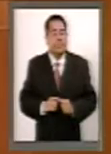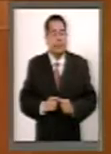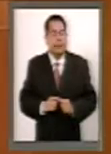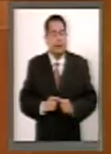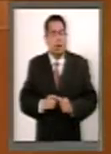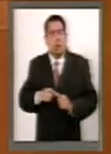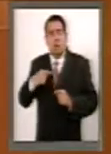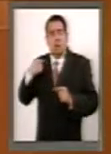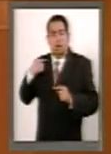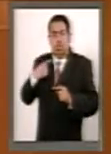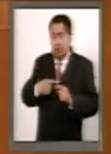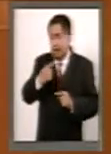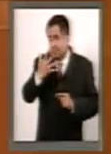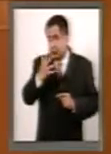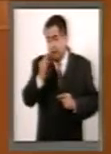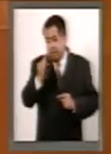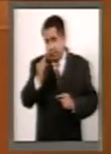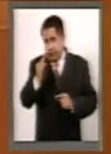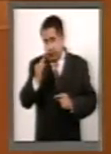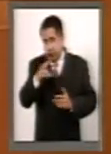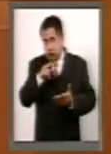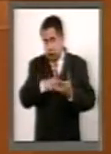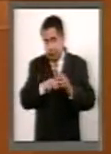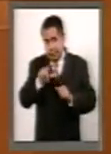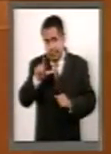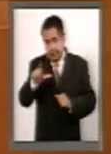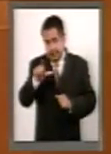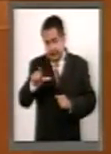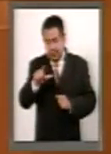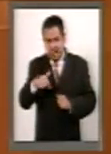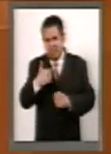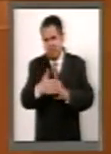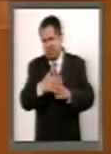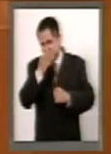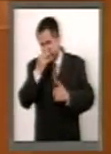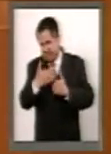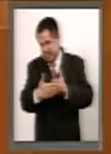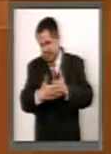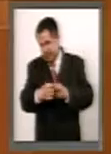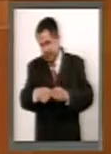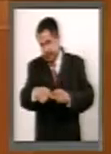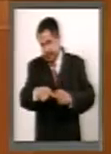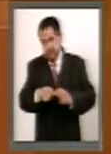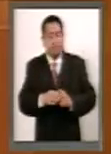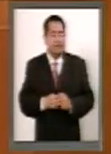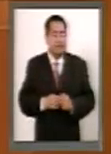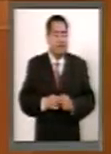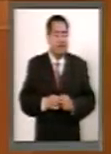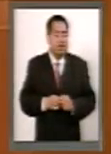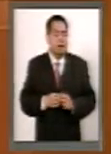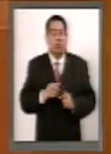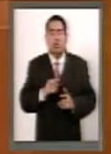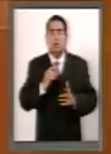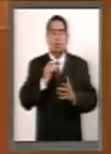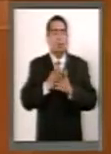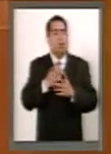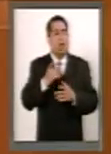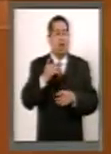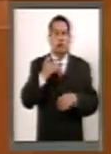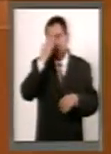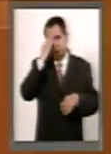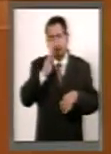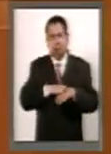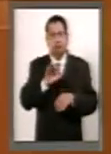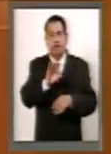Conmemorar el 5 de febrero de 2017, ya próximo, no será solamente una fecha significada dentro